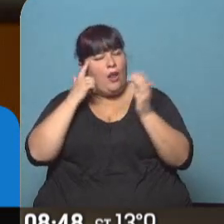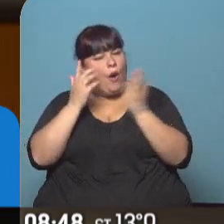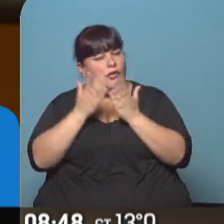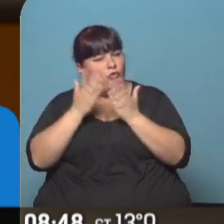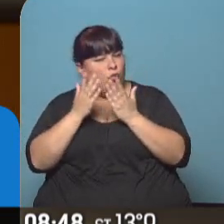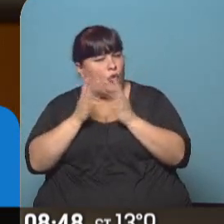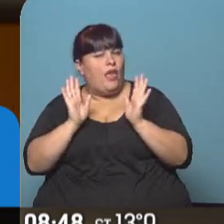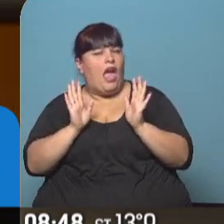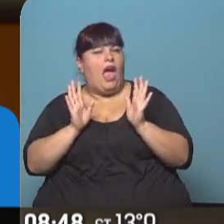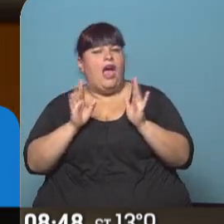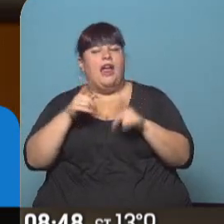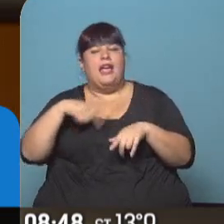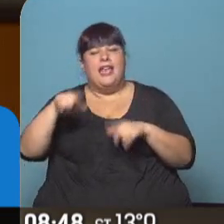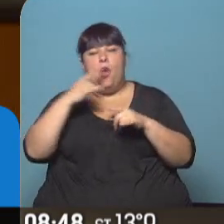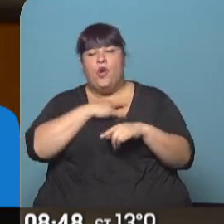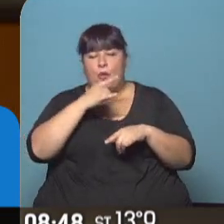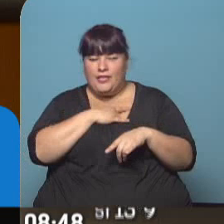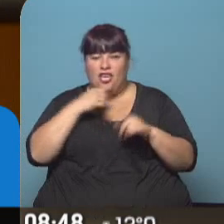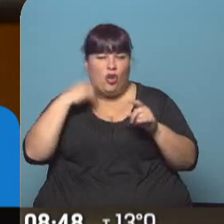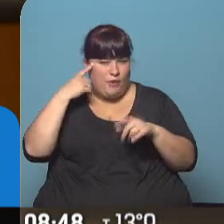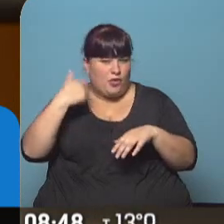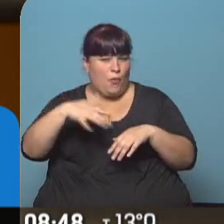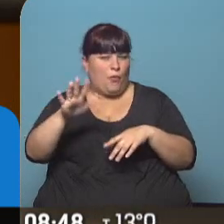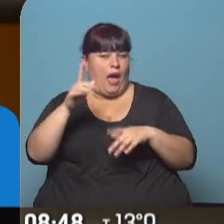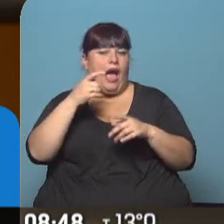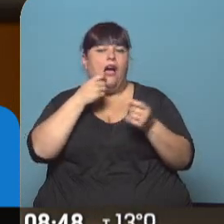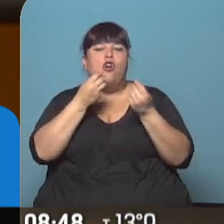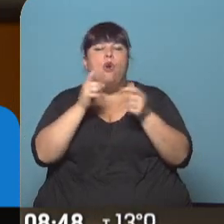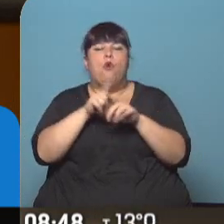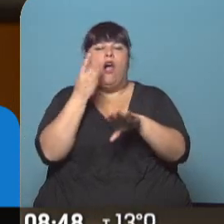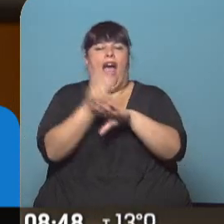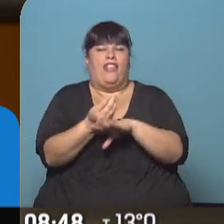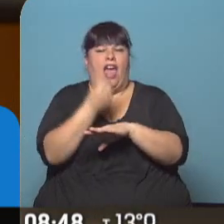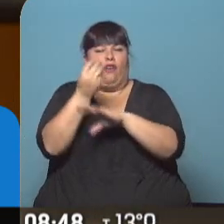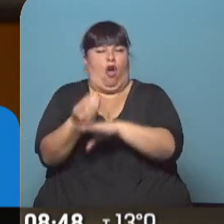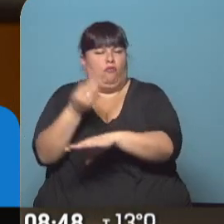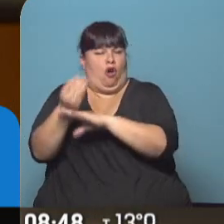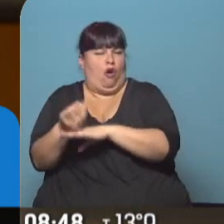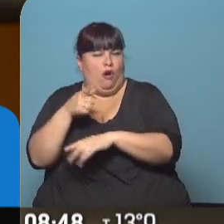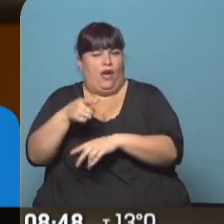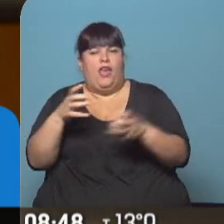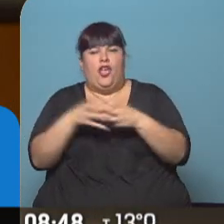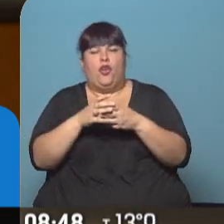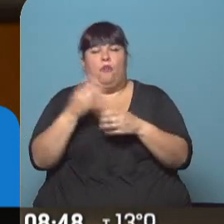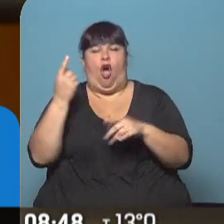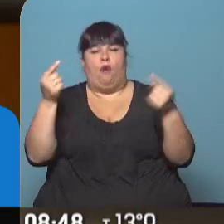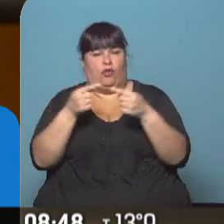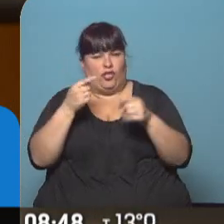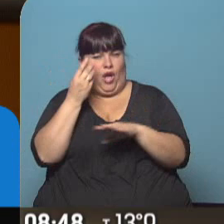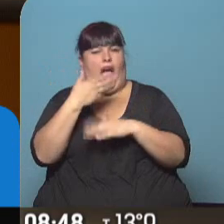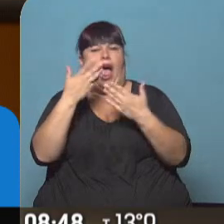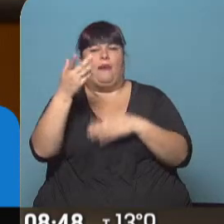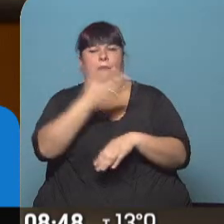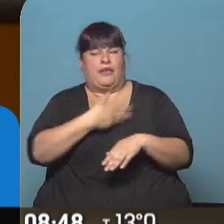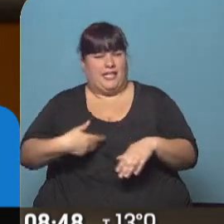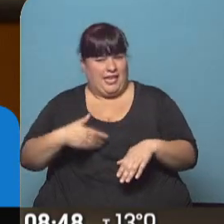analizará y en las universidades yo creo que se harán muchas tesis, como un candidato detrás de otro de los partidos de la oposición se dirige al presidente